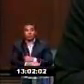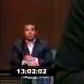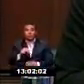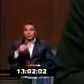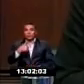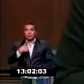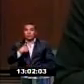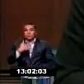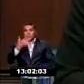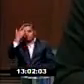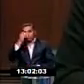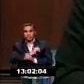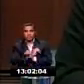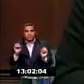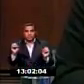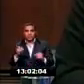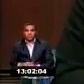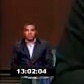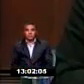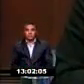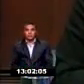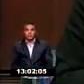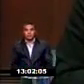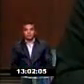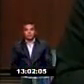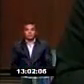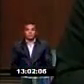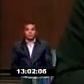tenemos casos confirmados.